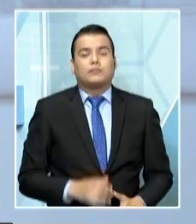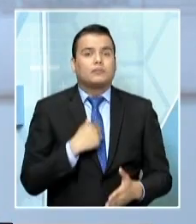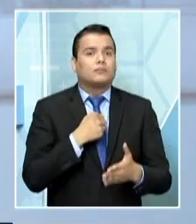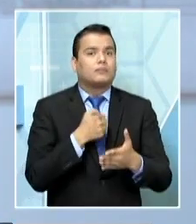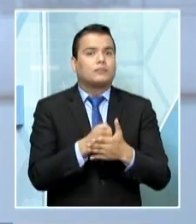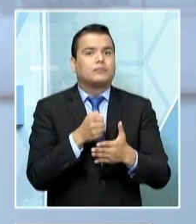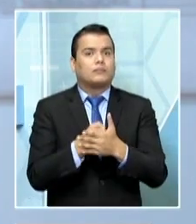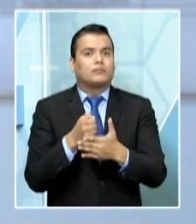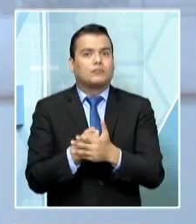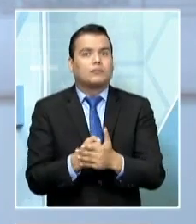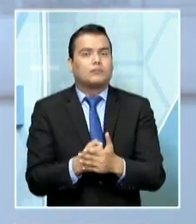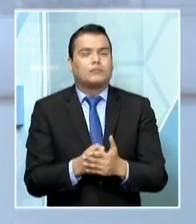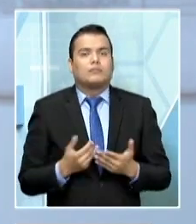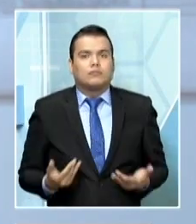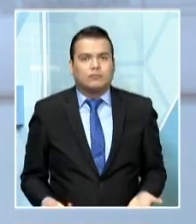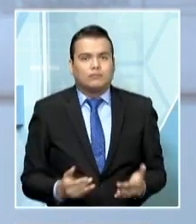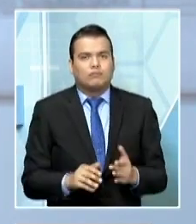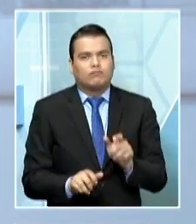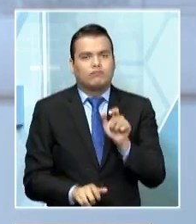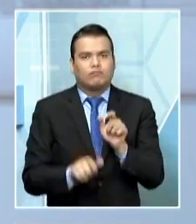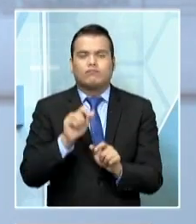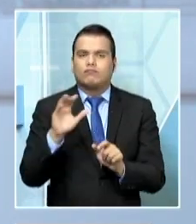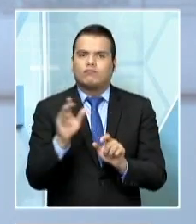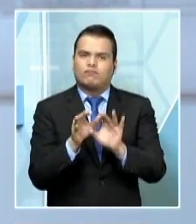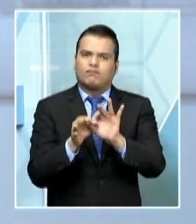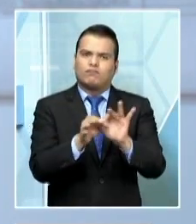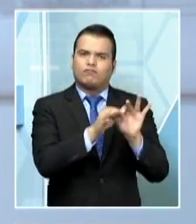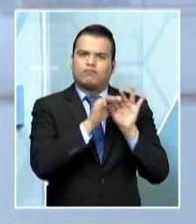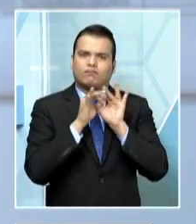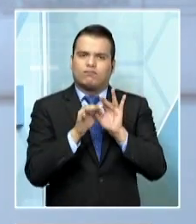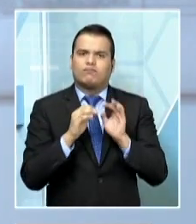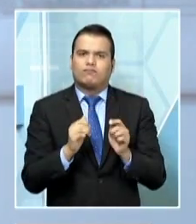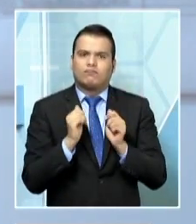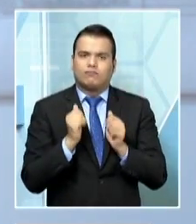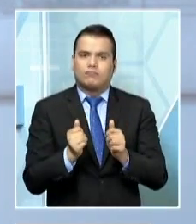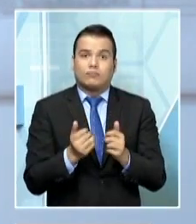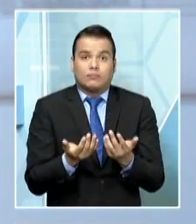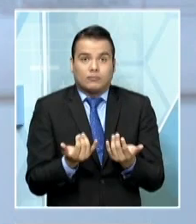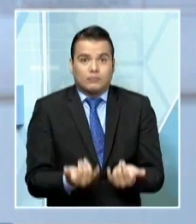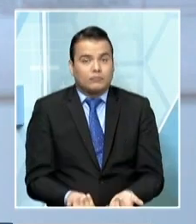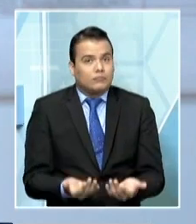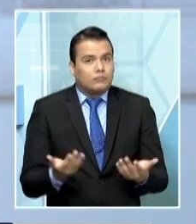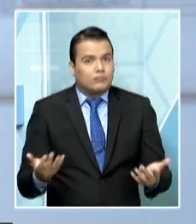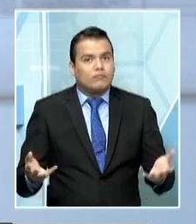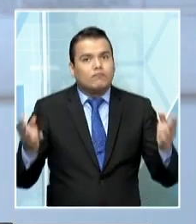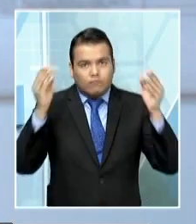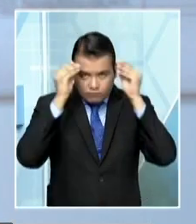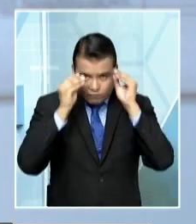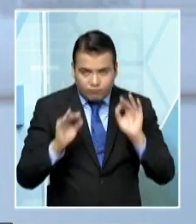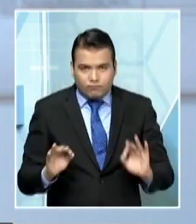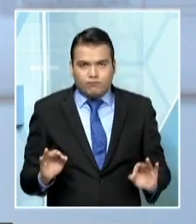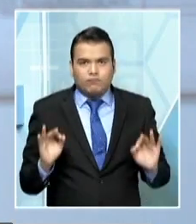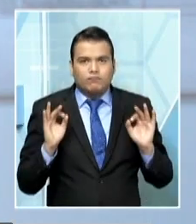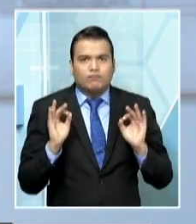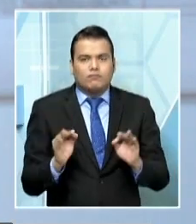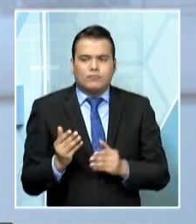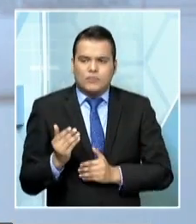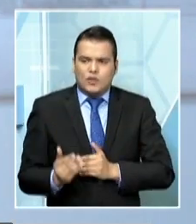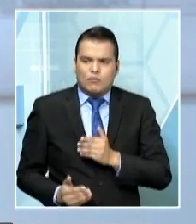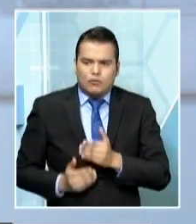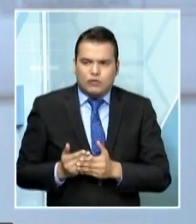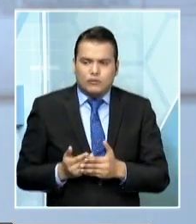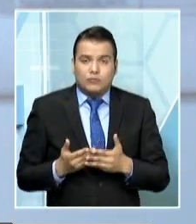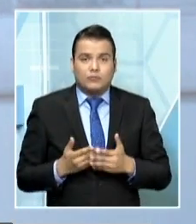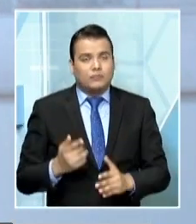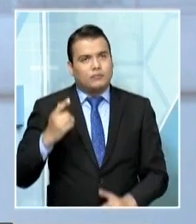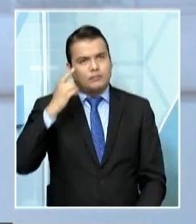en un nuevo pacto de convivencia. Hay que trabajar un proceso de educación mucho más fuerte, quizás de asumir a